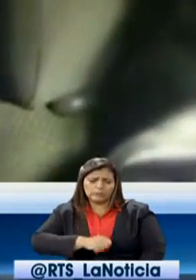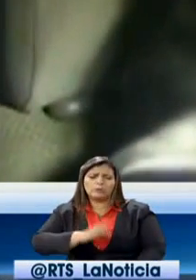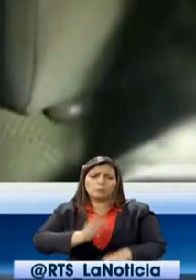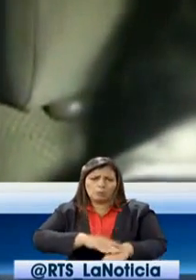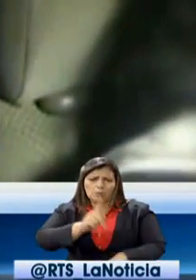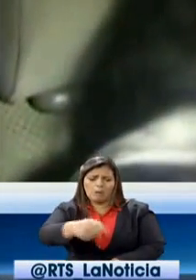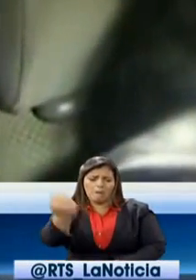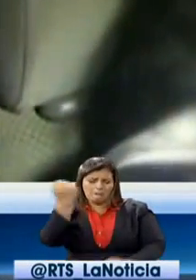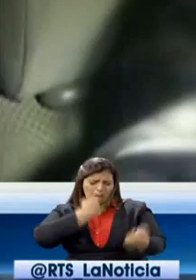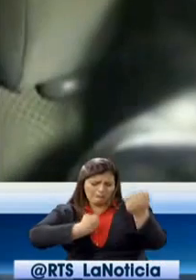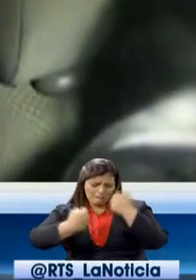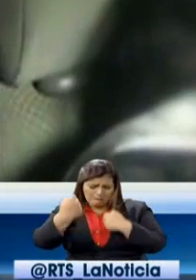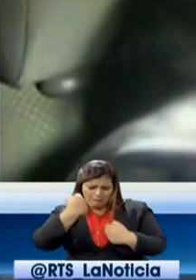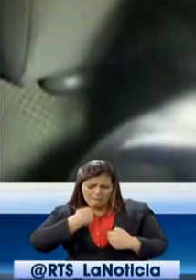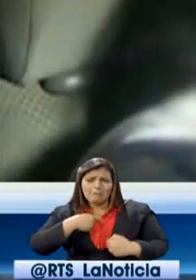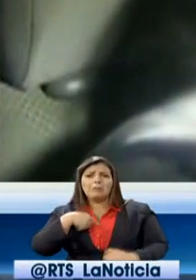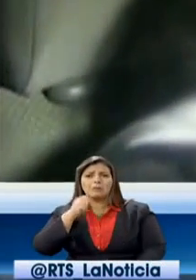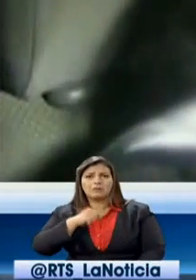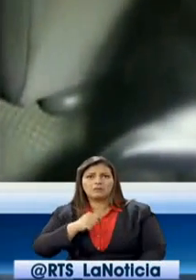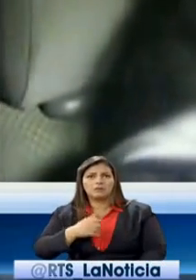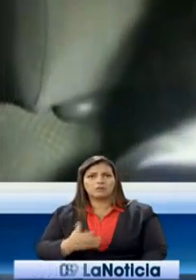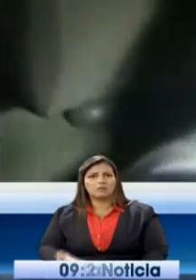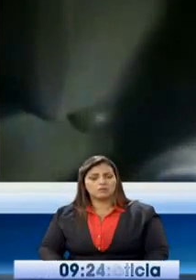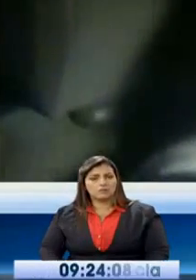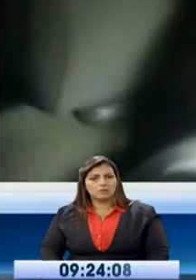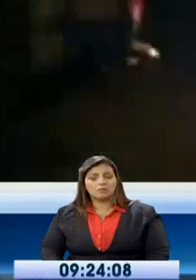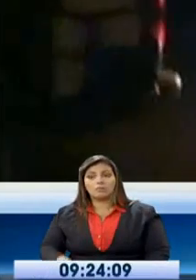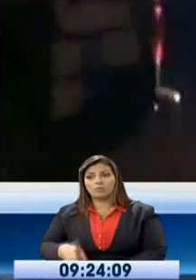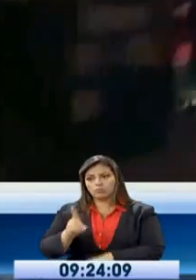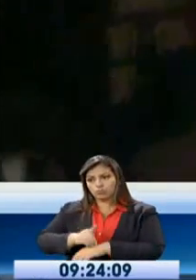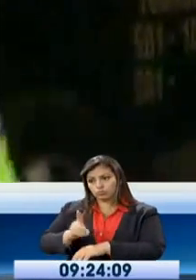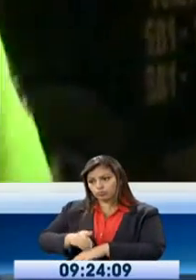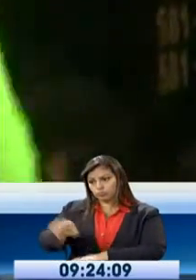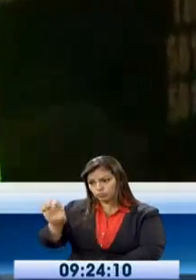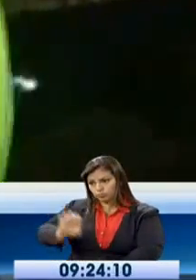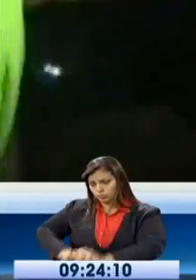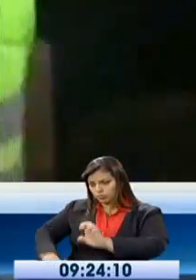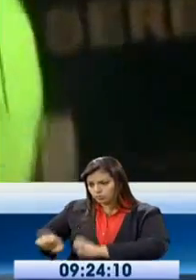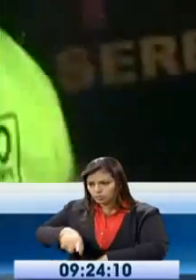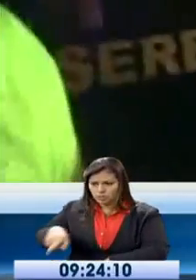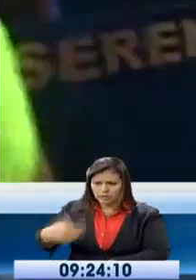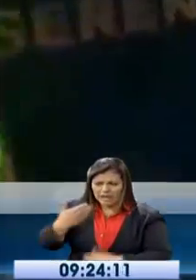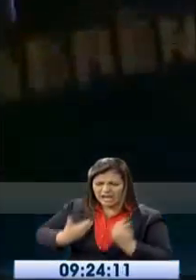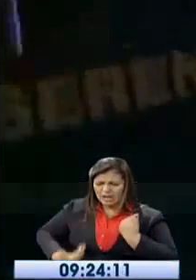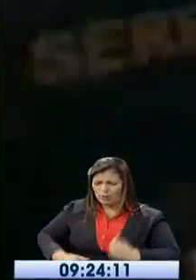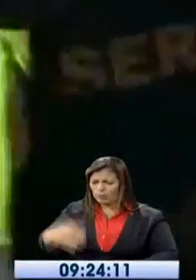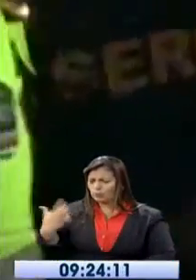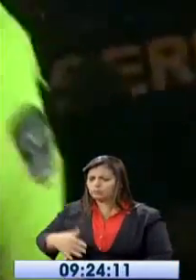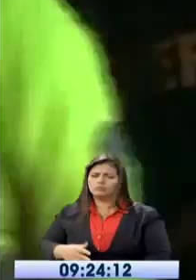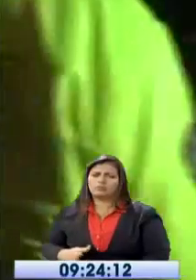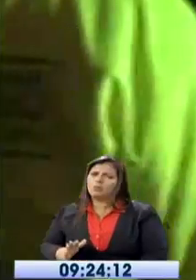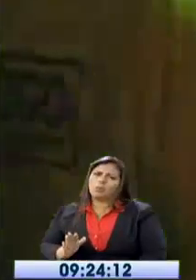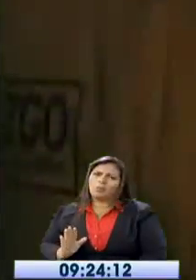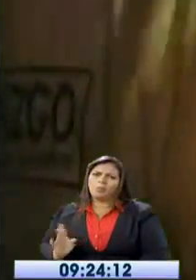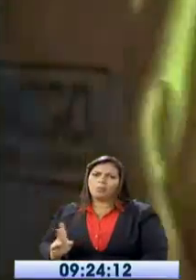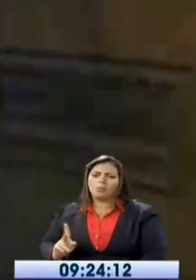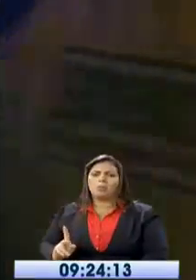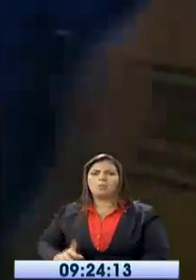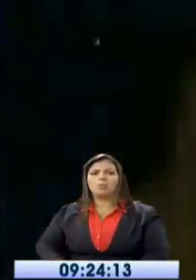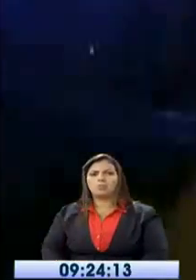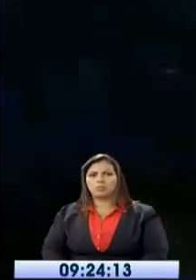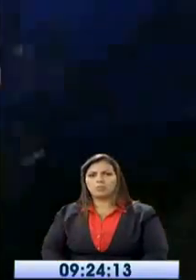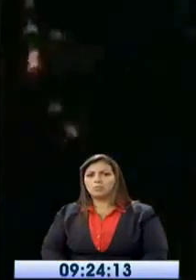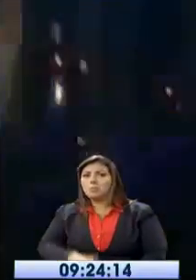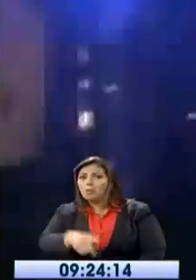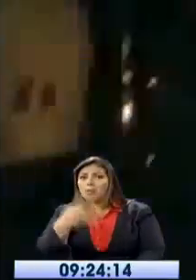posición, y debido a que el informe médico no reportó lesiones graves, el conviviente quedó en libertad luego de unas